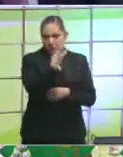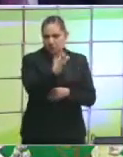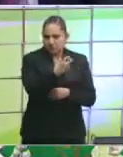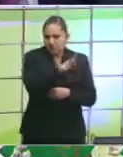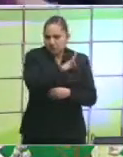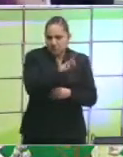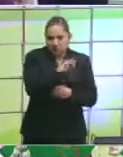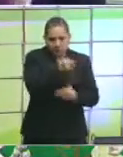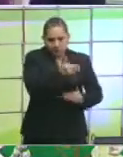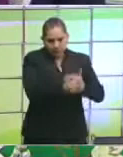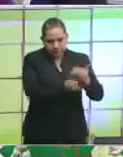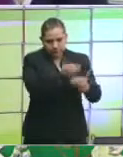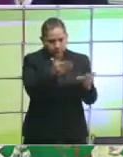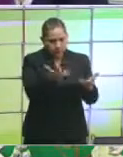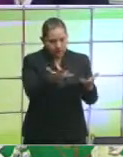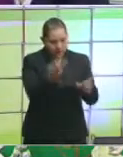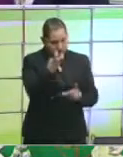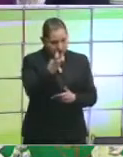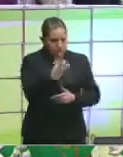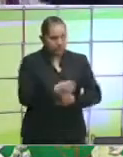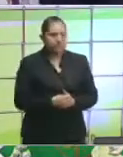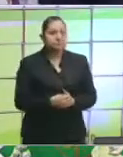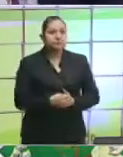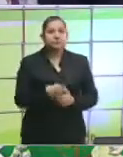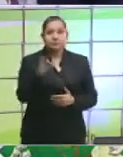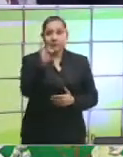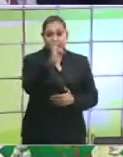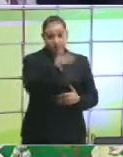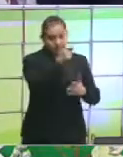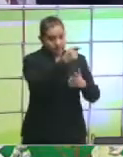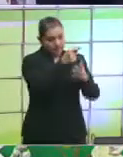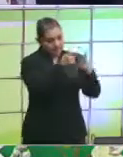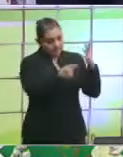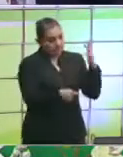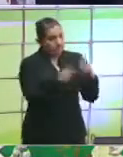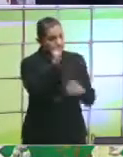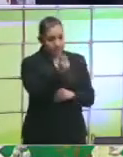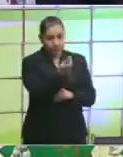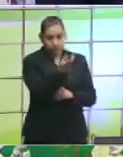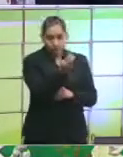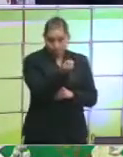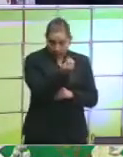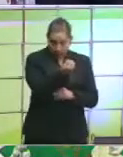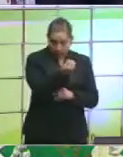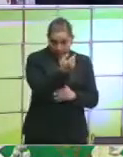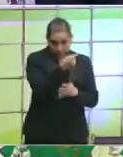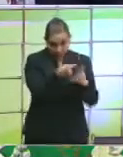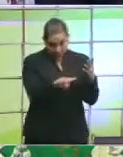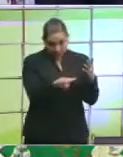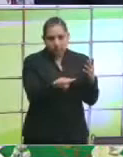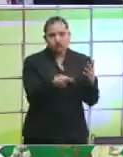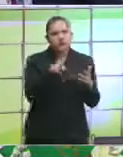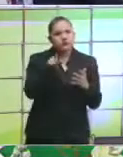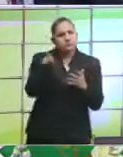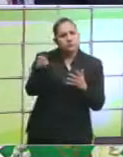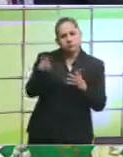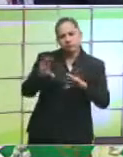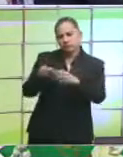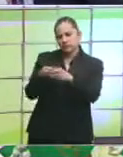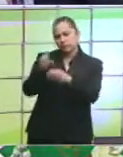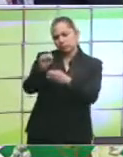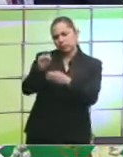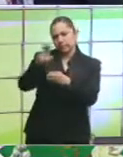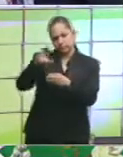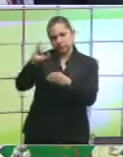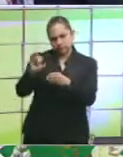ahora si esto es así y si estos son los nueve puntos iniciales en cuál es la suprema corte de justicia está trabajando